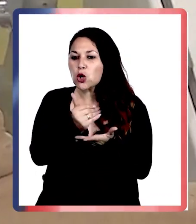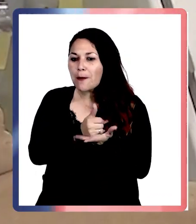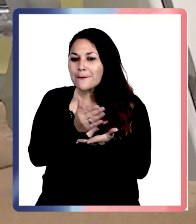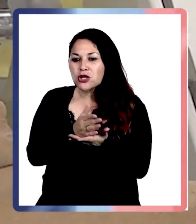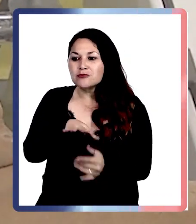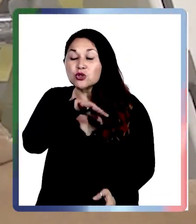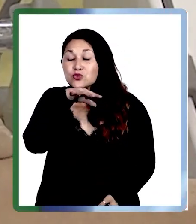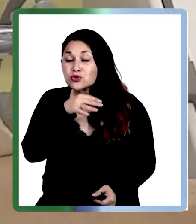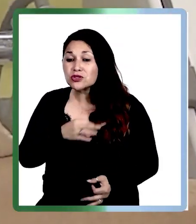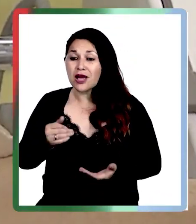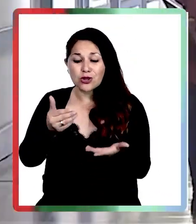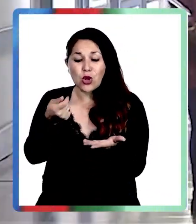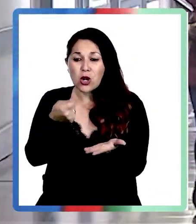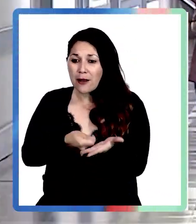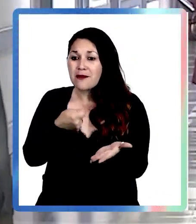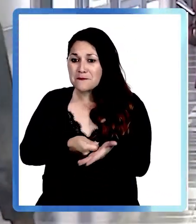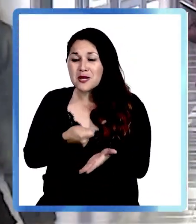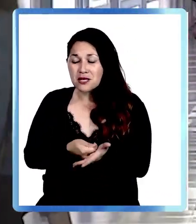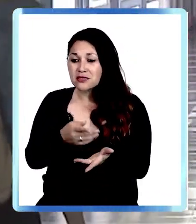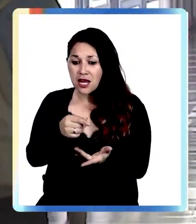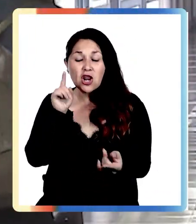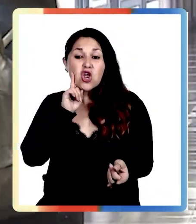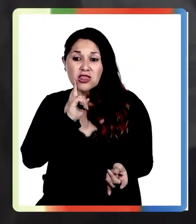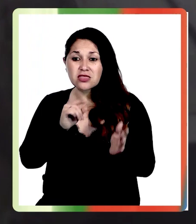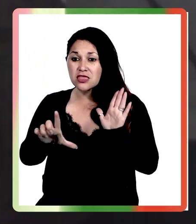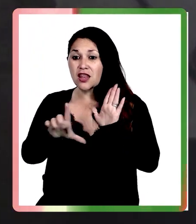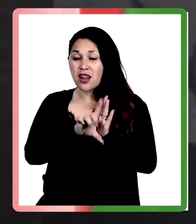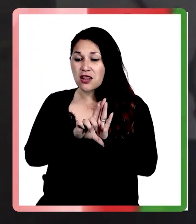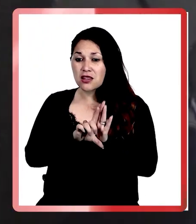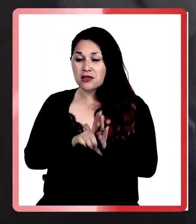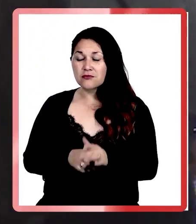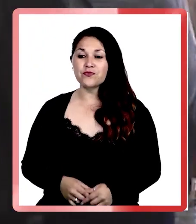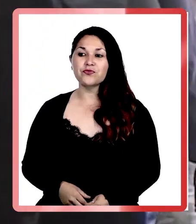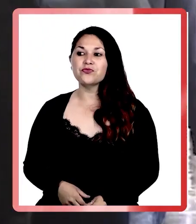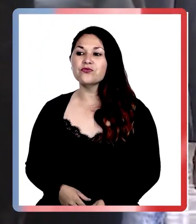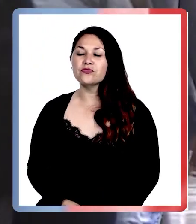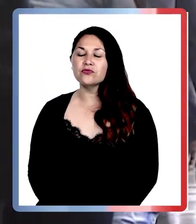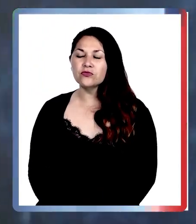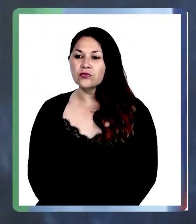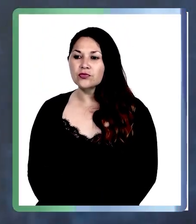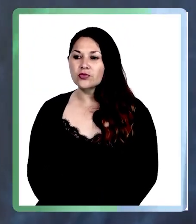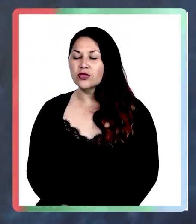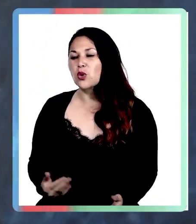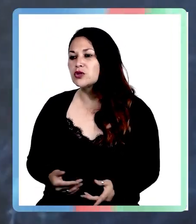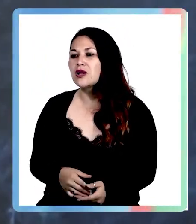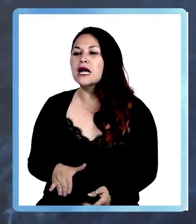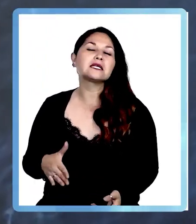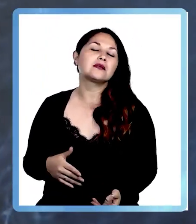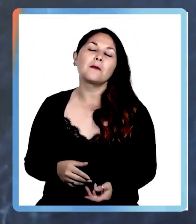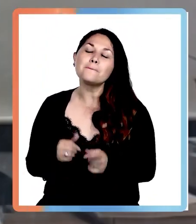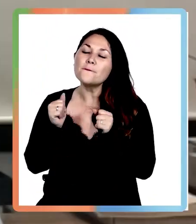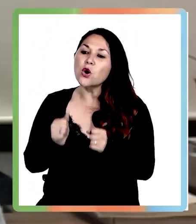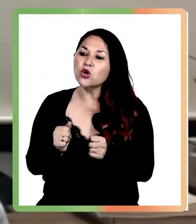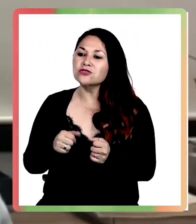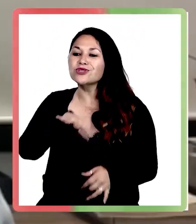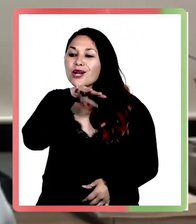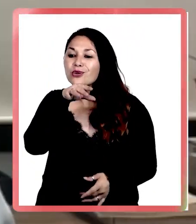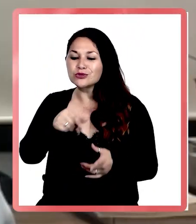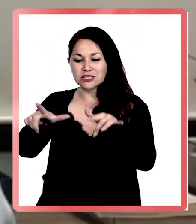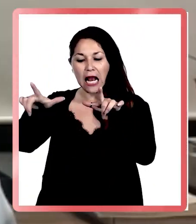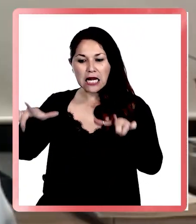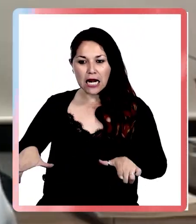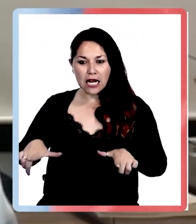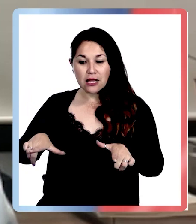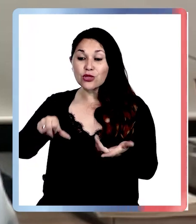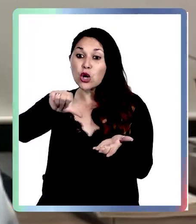se está utilizando todo el dinero que se destinó a la ley del cáncer o a habilitar centros